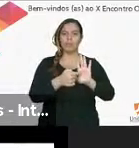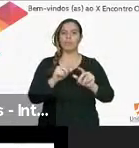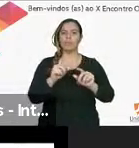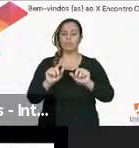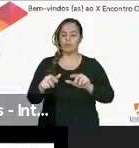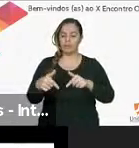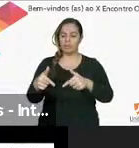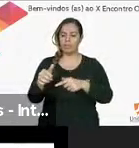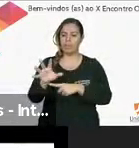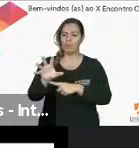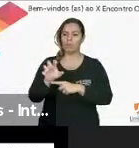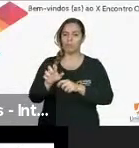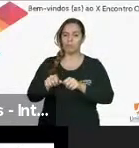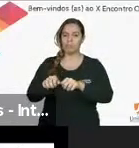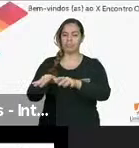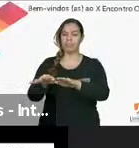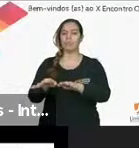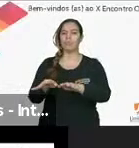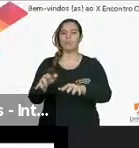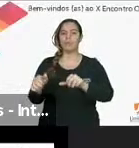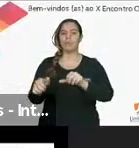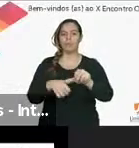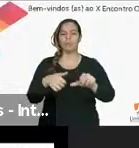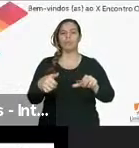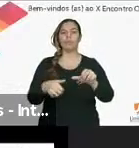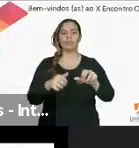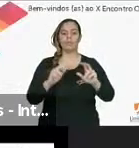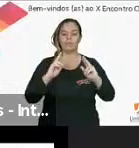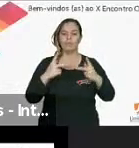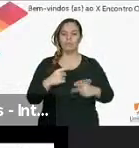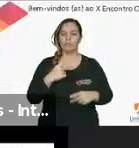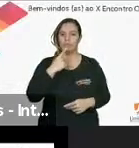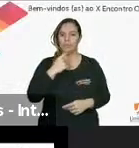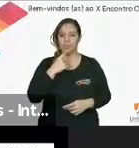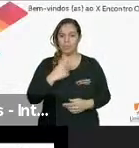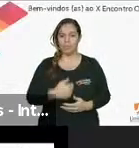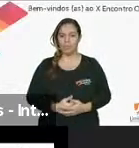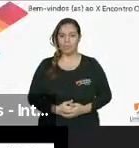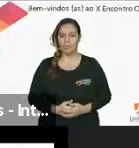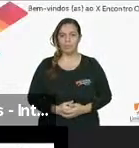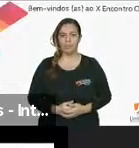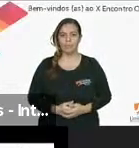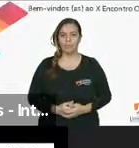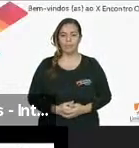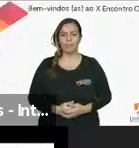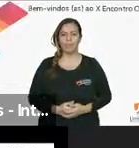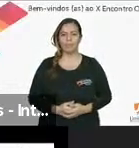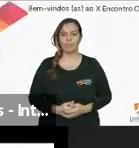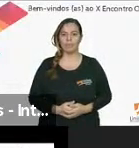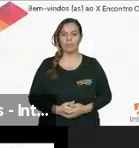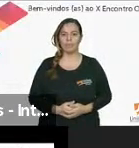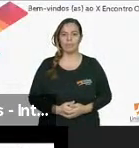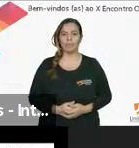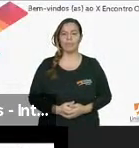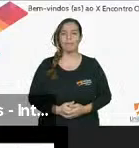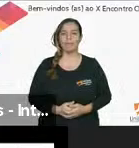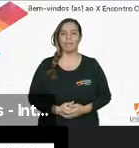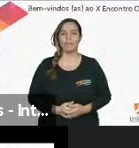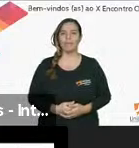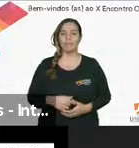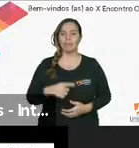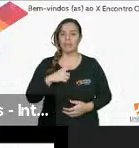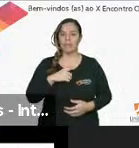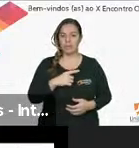es como el experimento de la rotación del ojo de Sperry, digamos, el nodo que promueve atracción